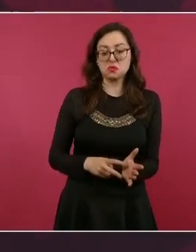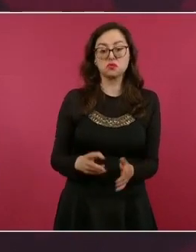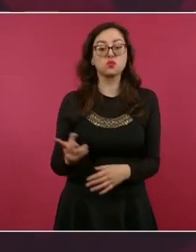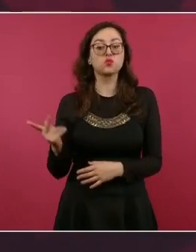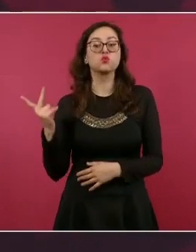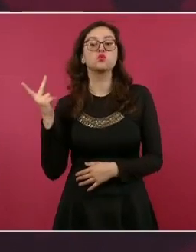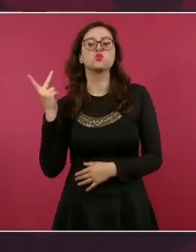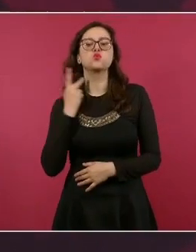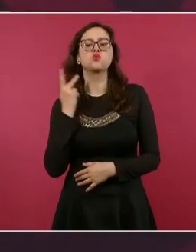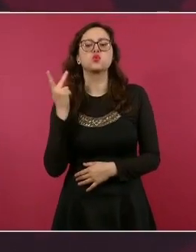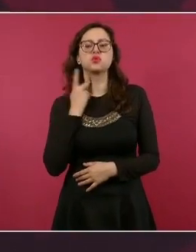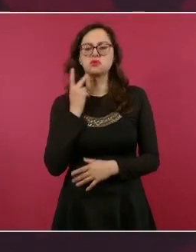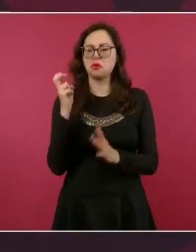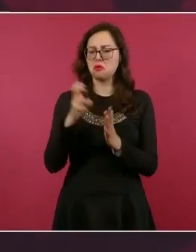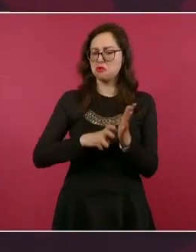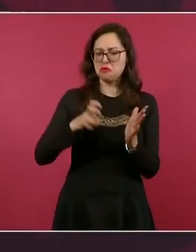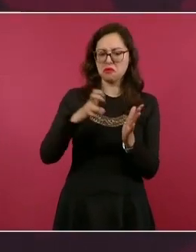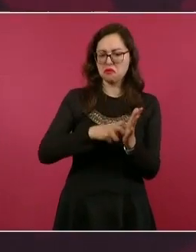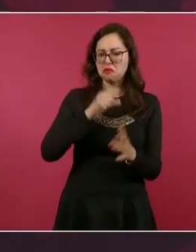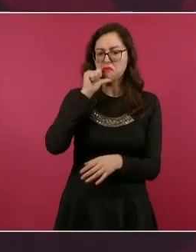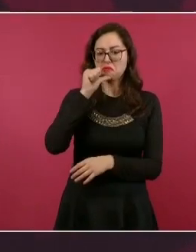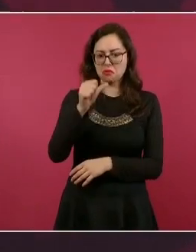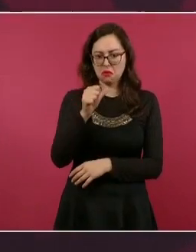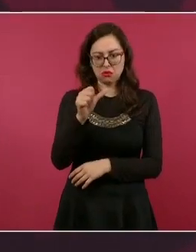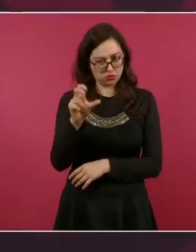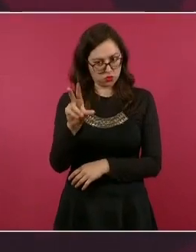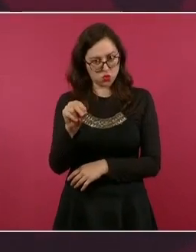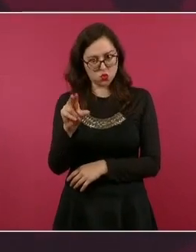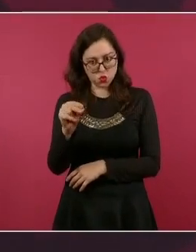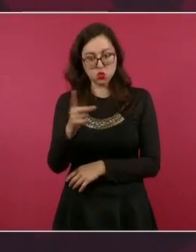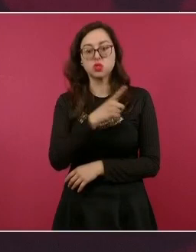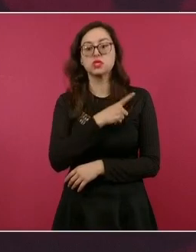la autocomplacencia.